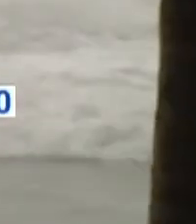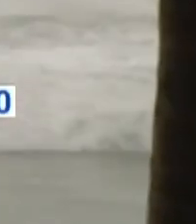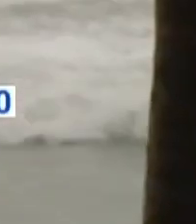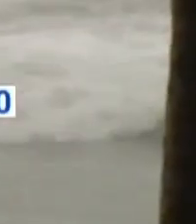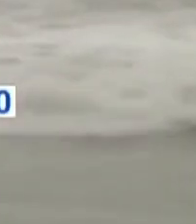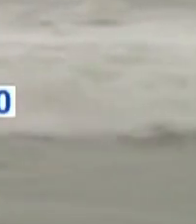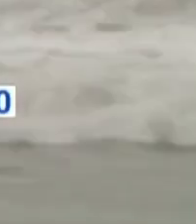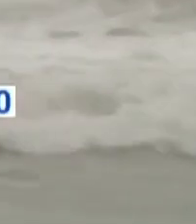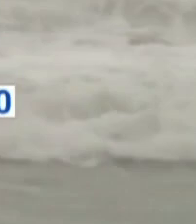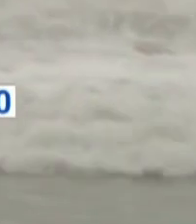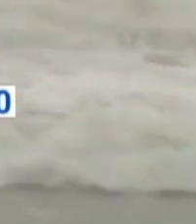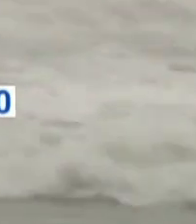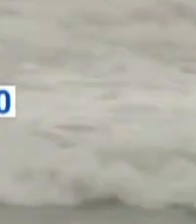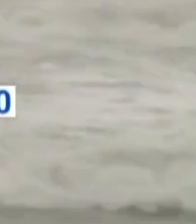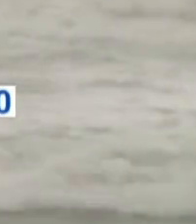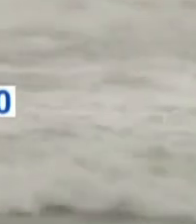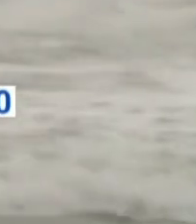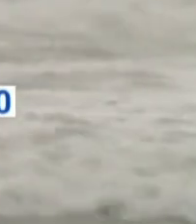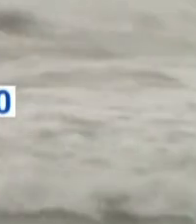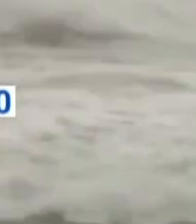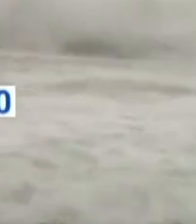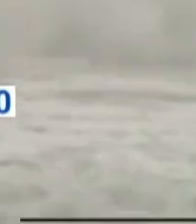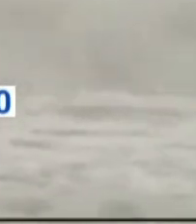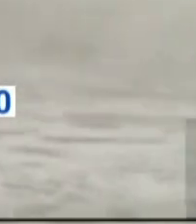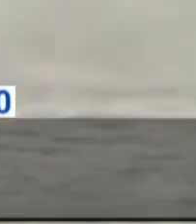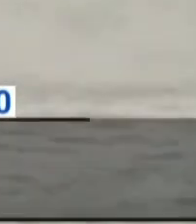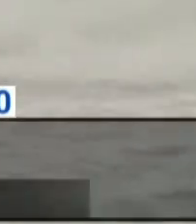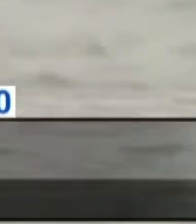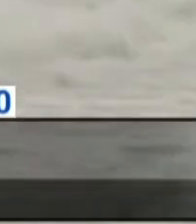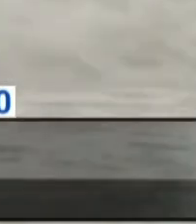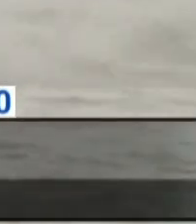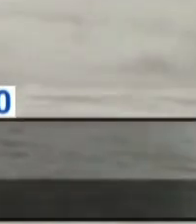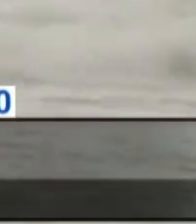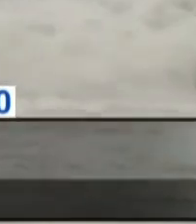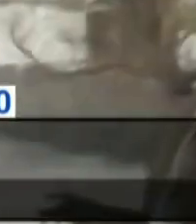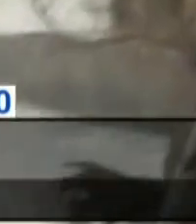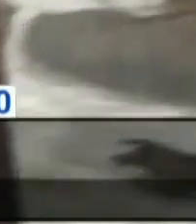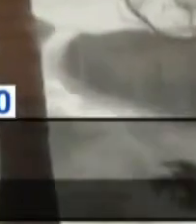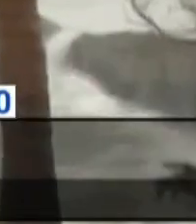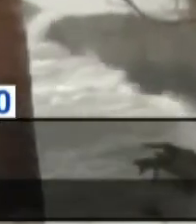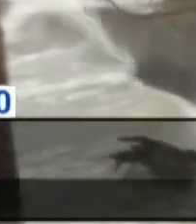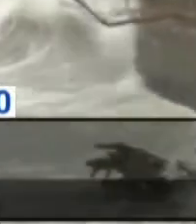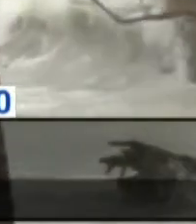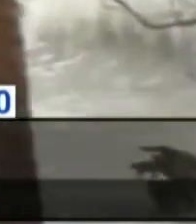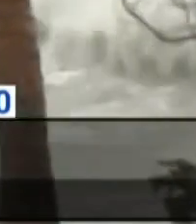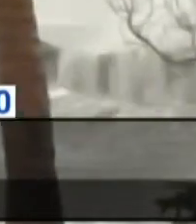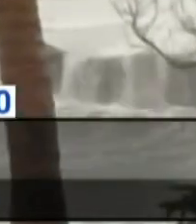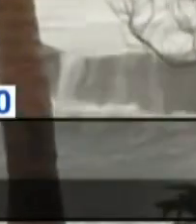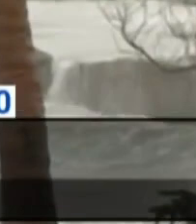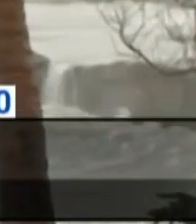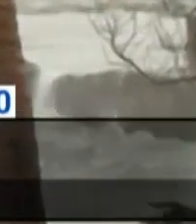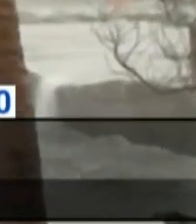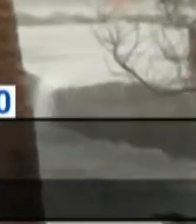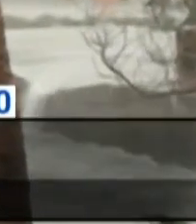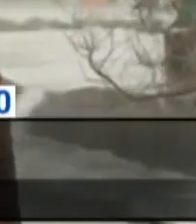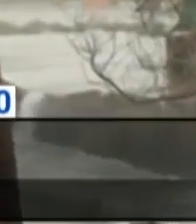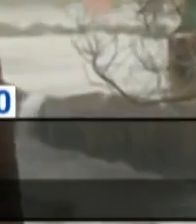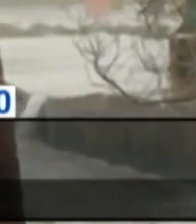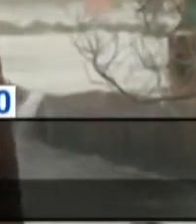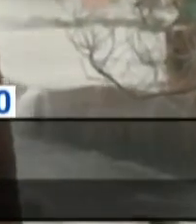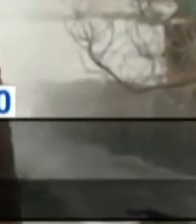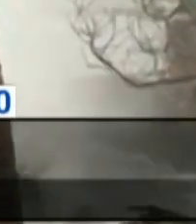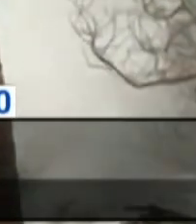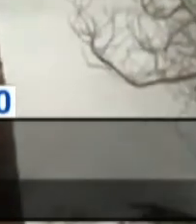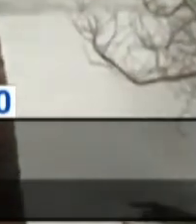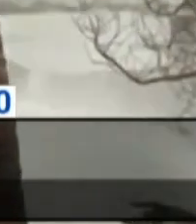Irma se apodera del Atlántico. Con vientos de hasta 297 kilómetros por hora, el huracán de categoría 5 sopla con fuerza